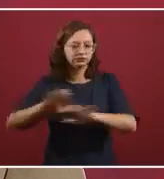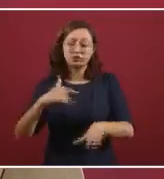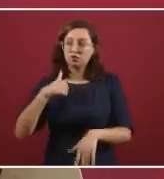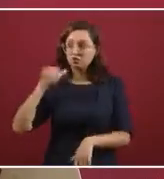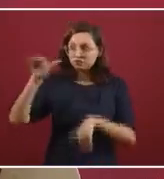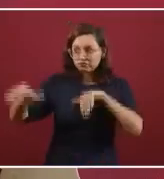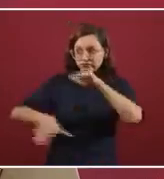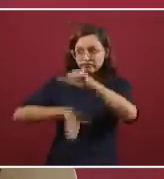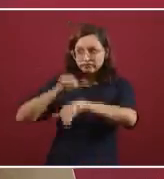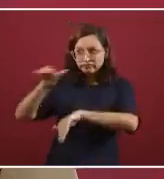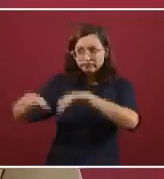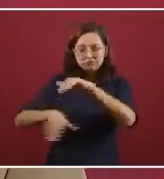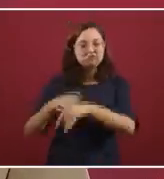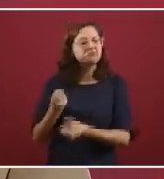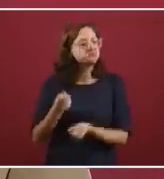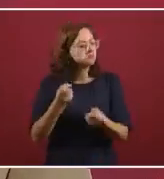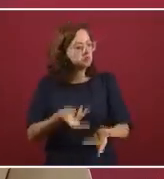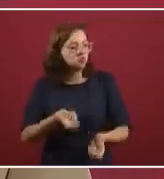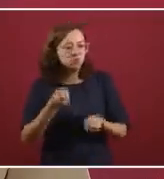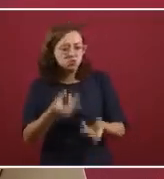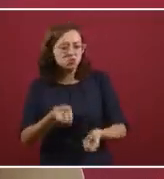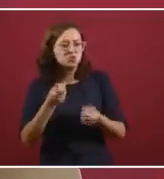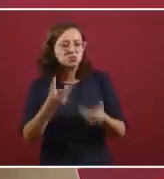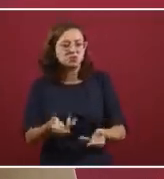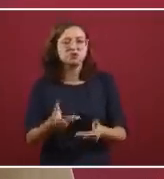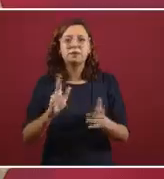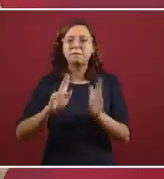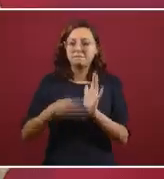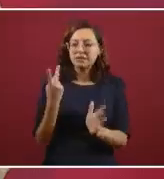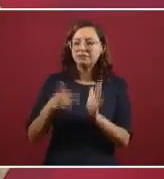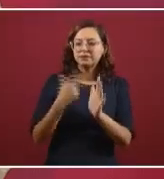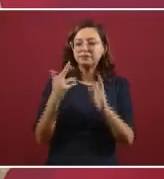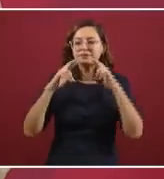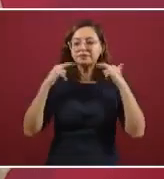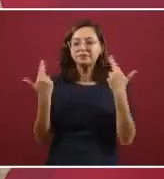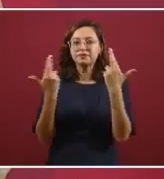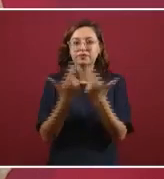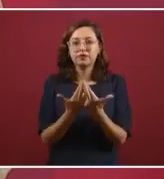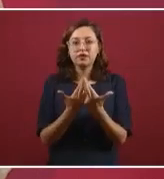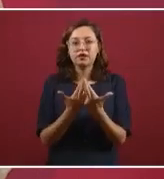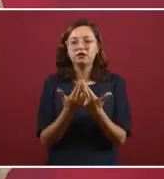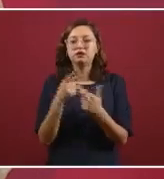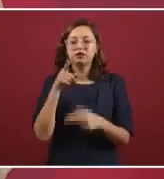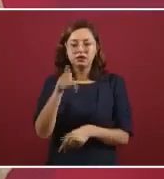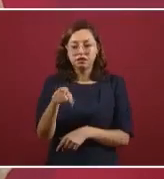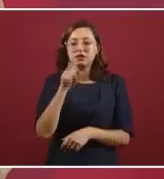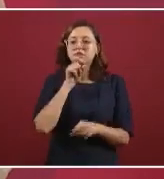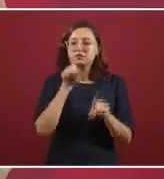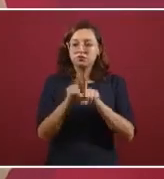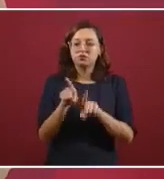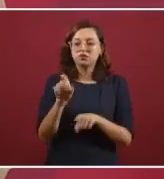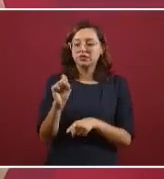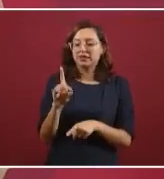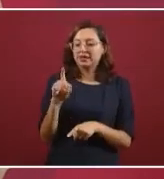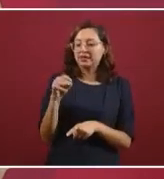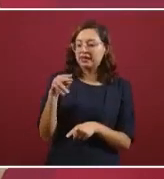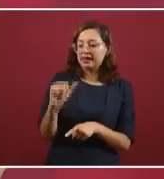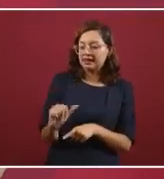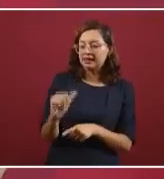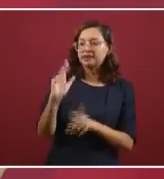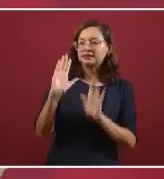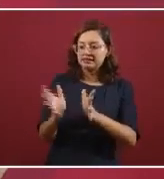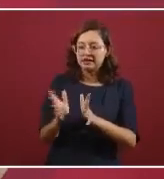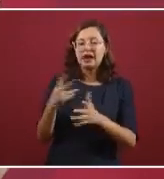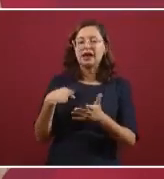al respecto. No solamente hemos tenido ya reuniones directas con el general secretario y el Estado Mayor de la Defensa Nacional, se ha visitado